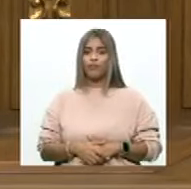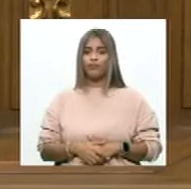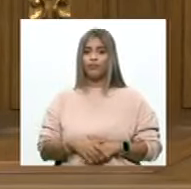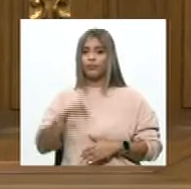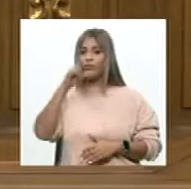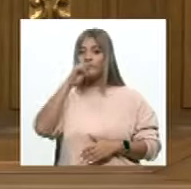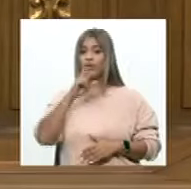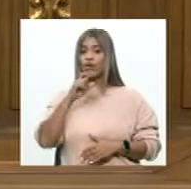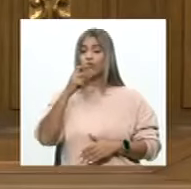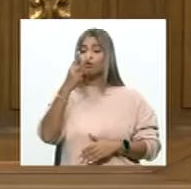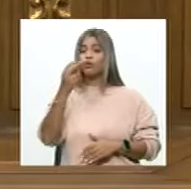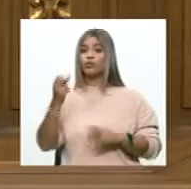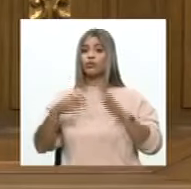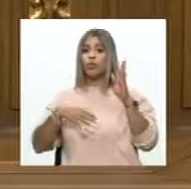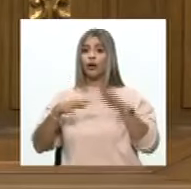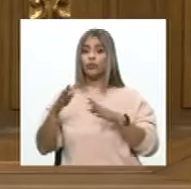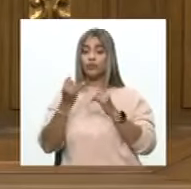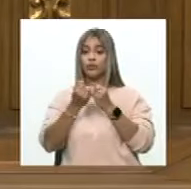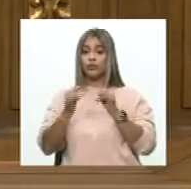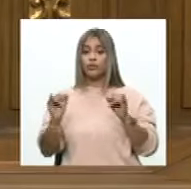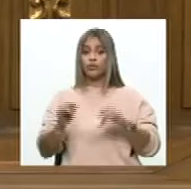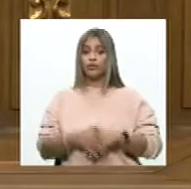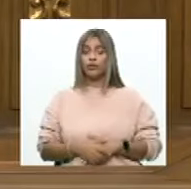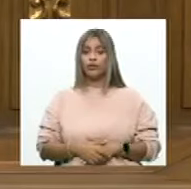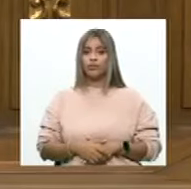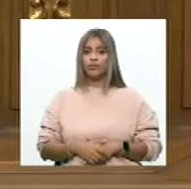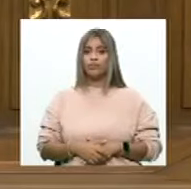Año 214 de la independencia,